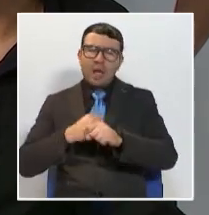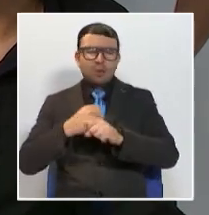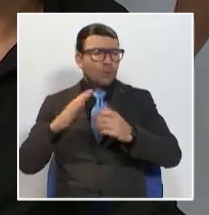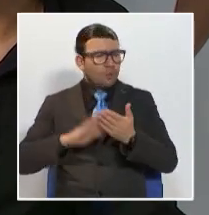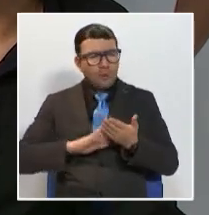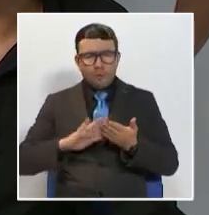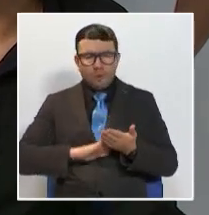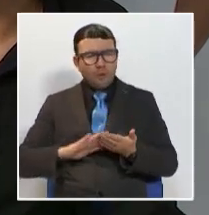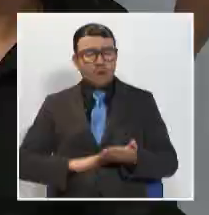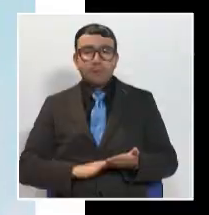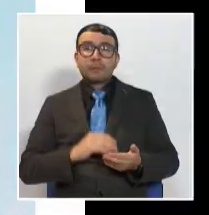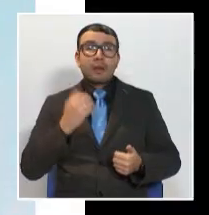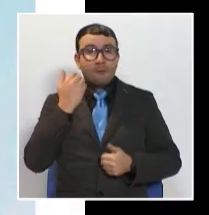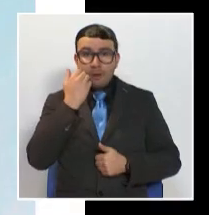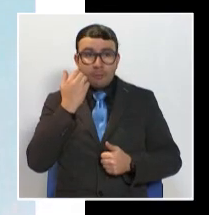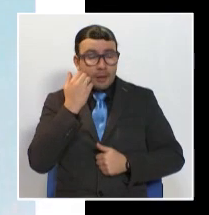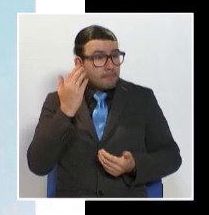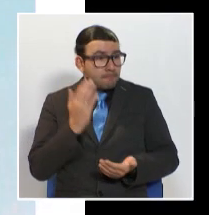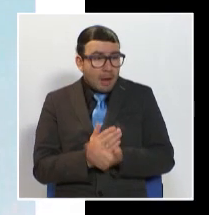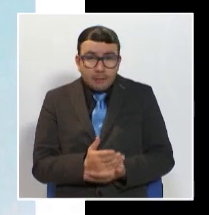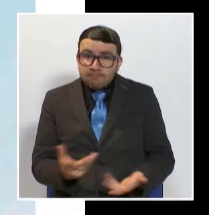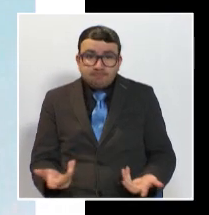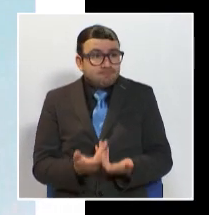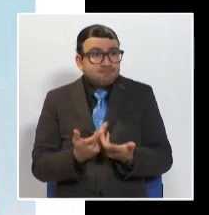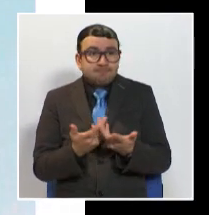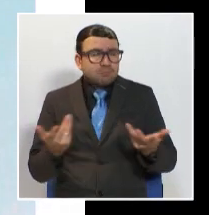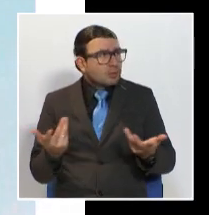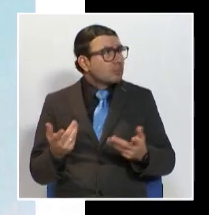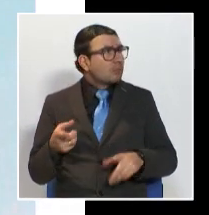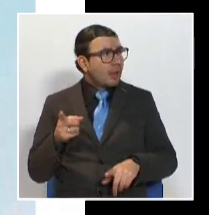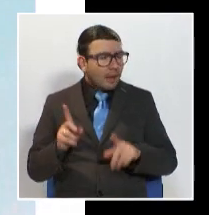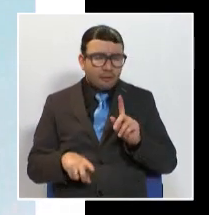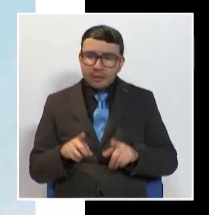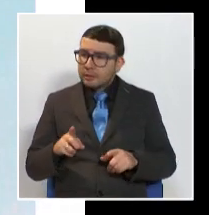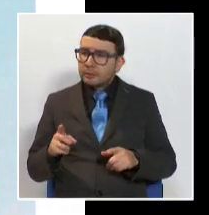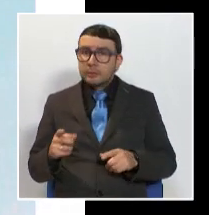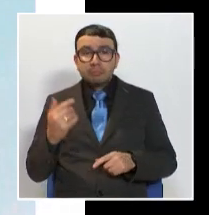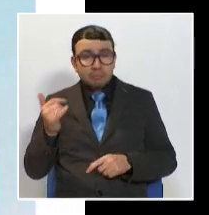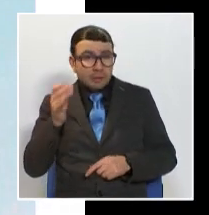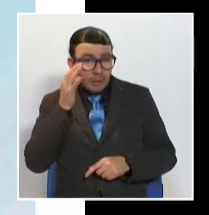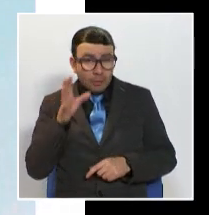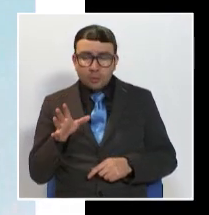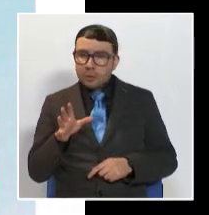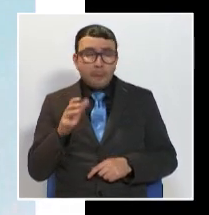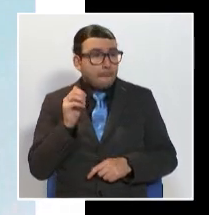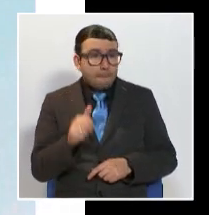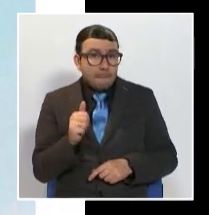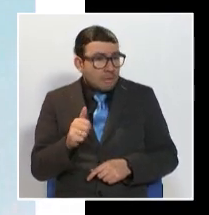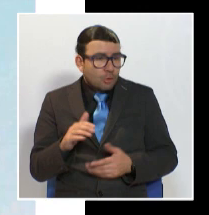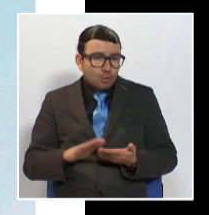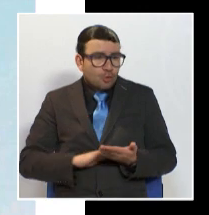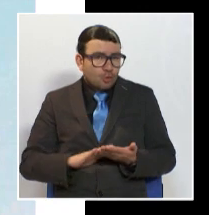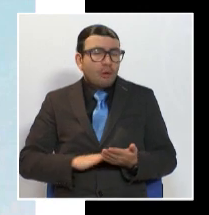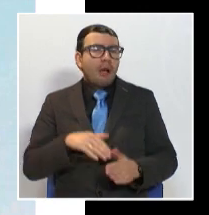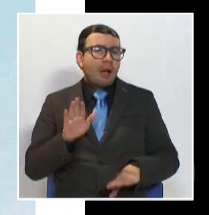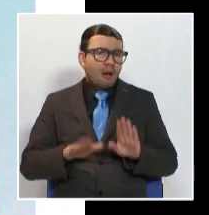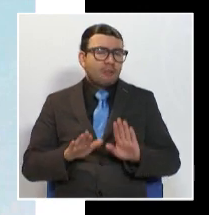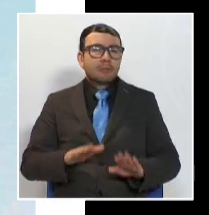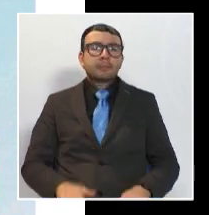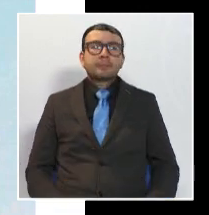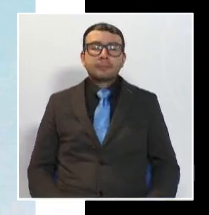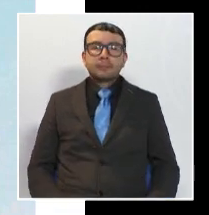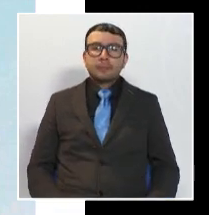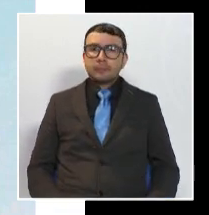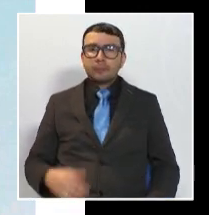enfermedad impredecible, en muchos casos puede ser autorresolutiva. A mí me gustaría